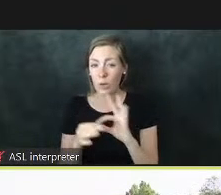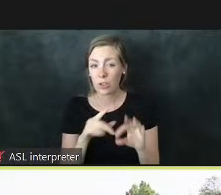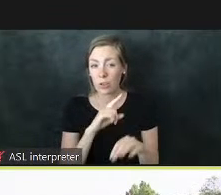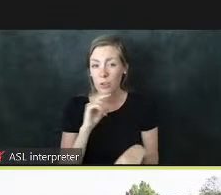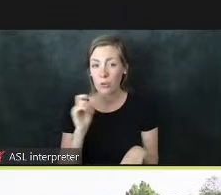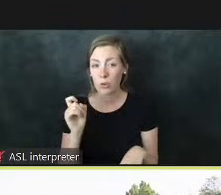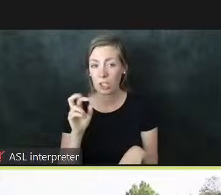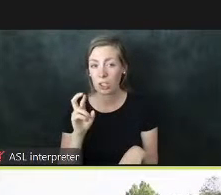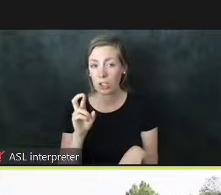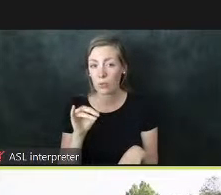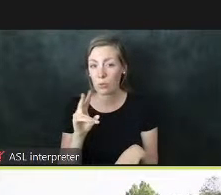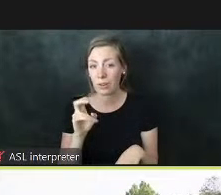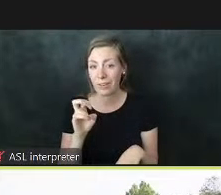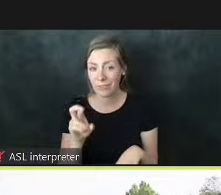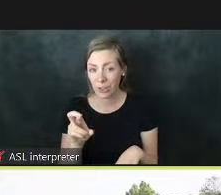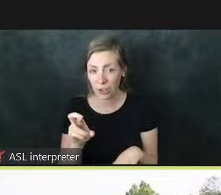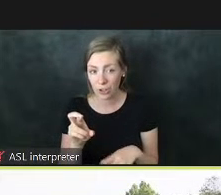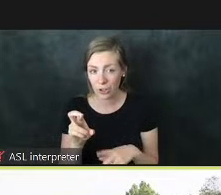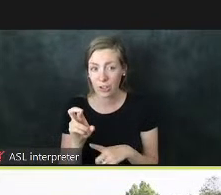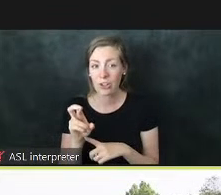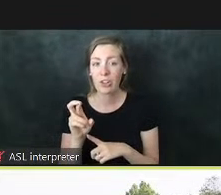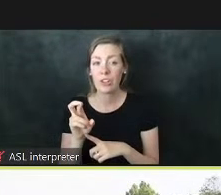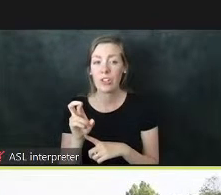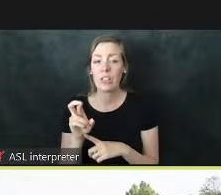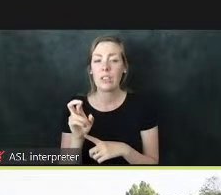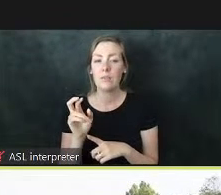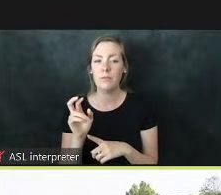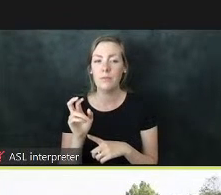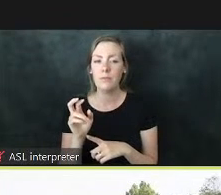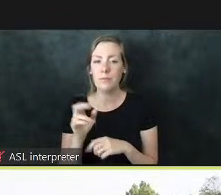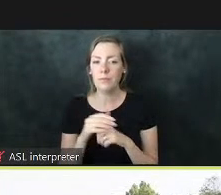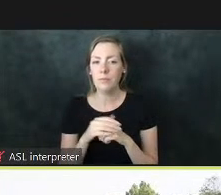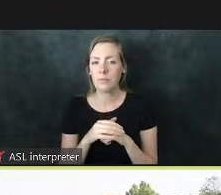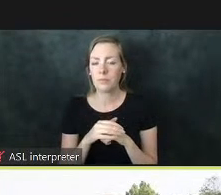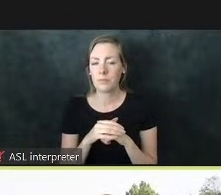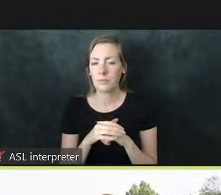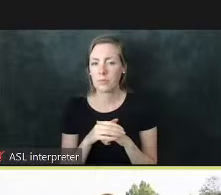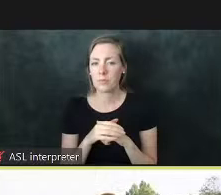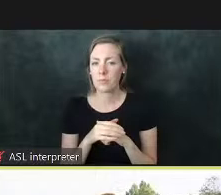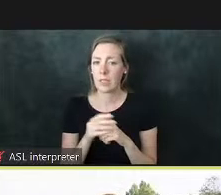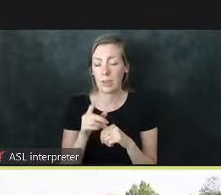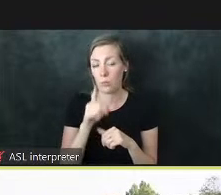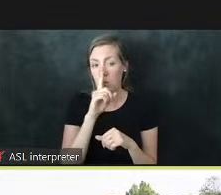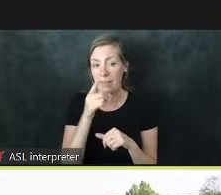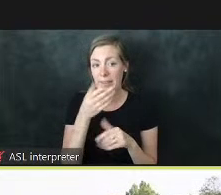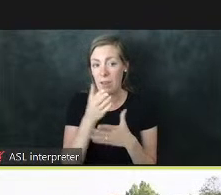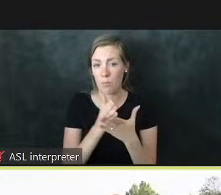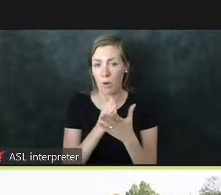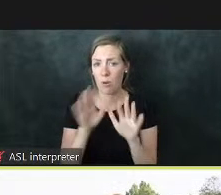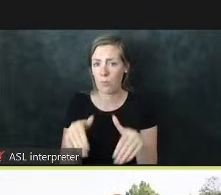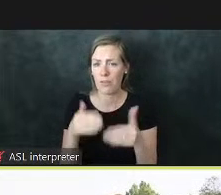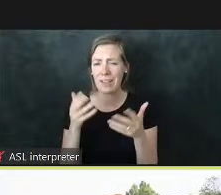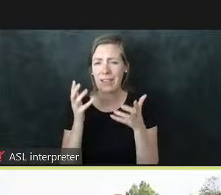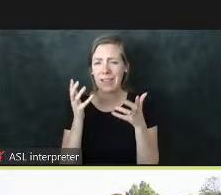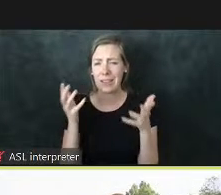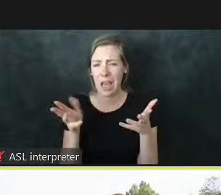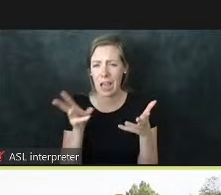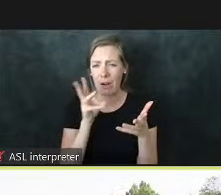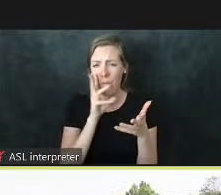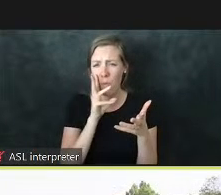Vamos a probar un poquito de historia de fondo de la cuenca de agua que hay aquí del río